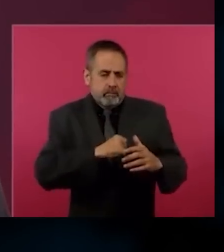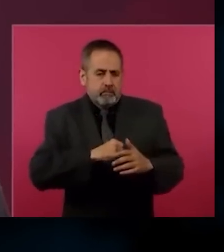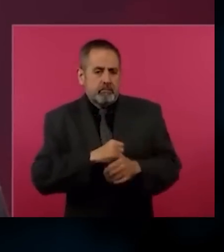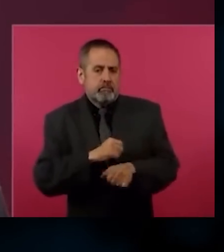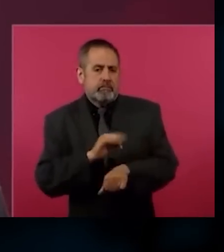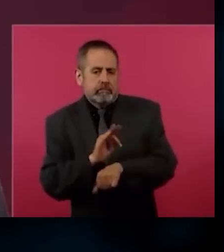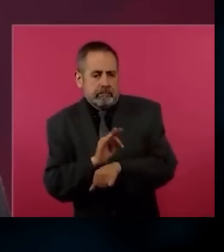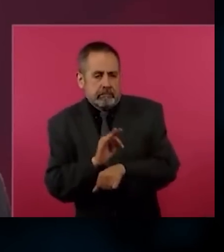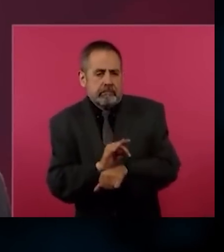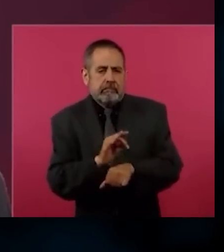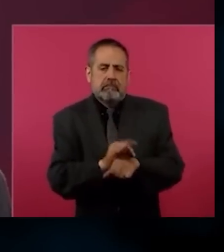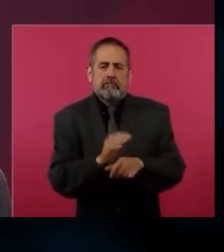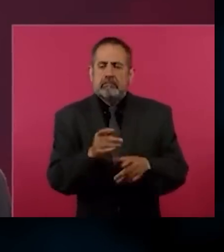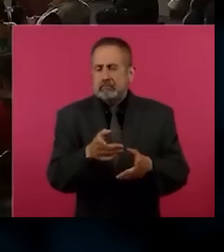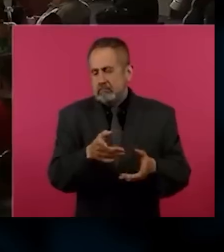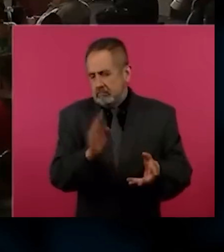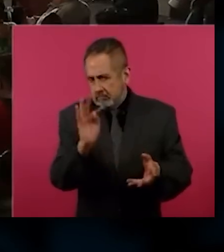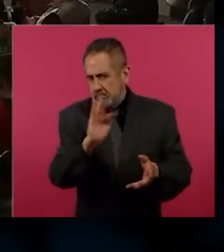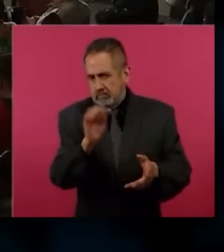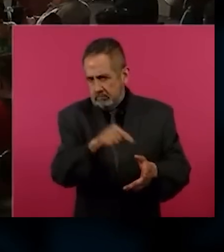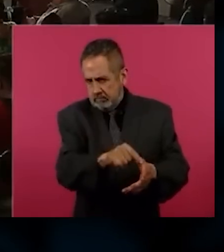influyentismo,